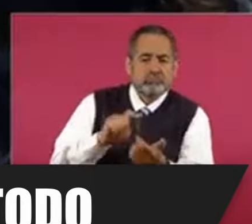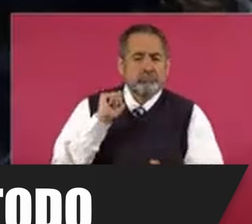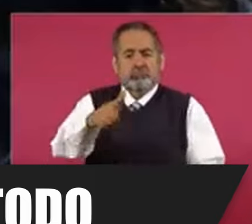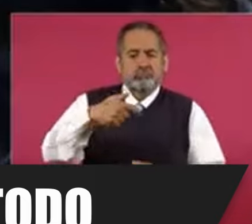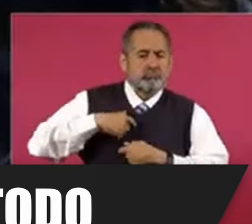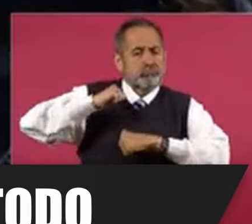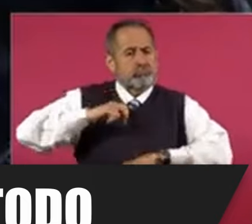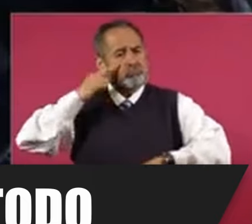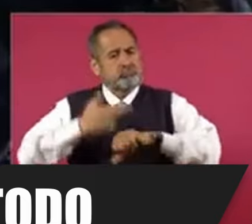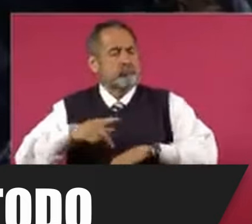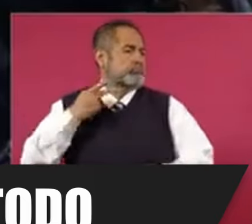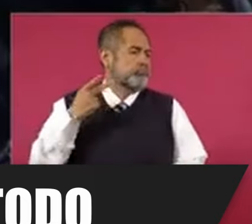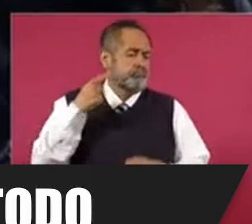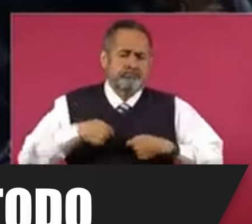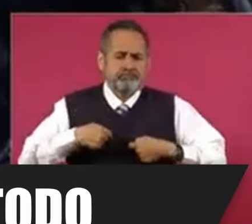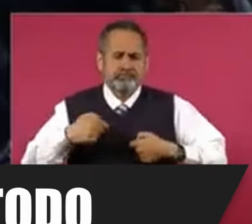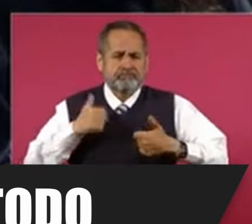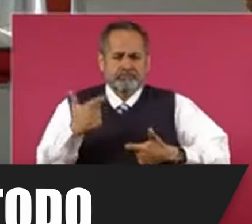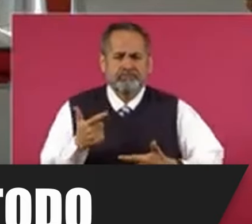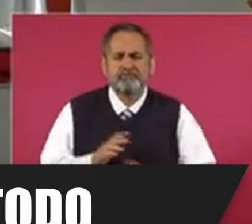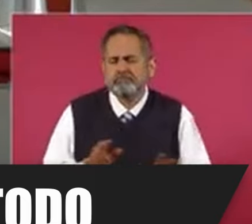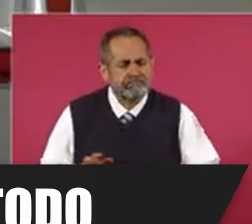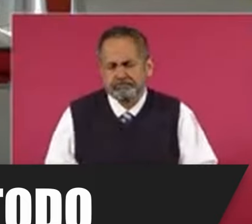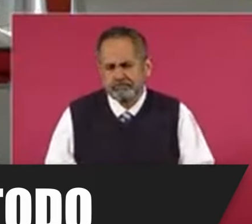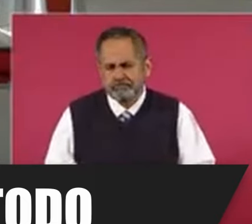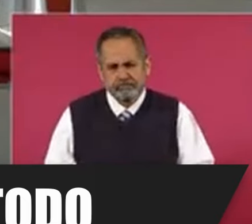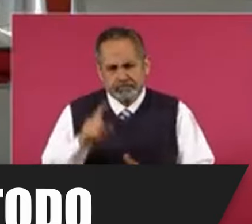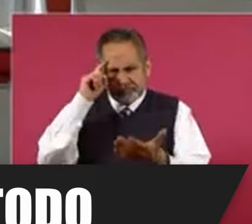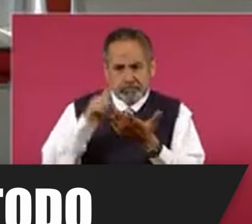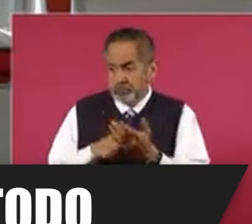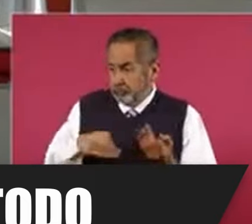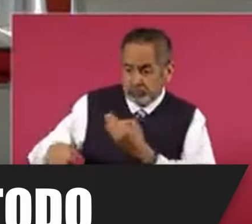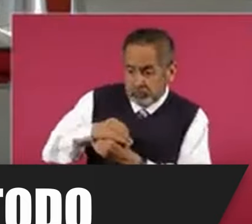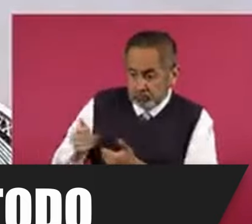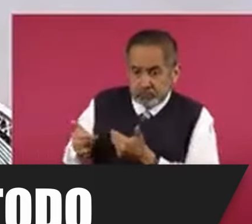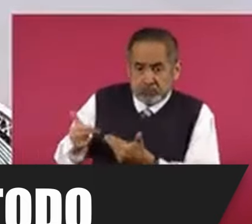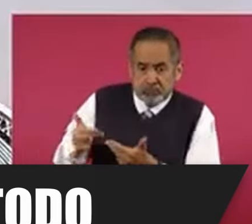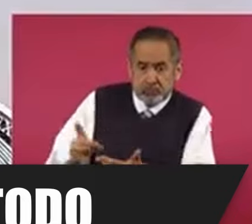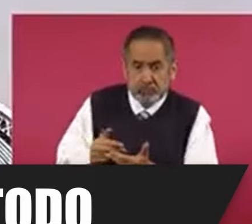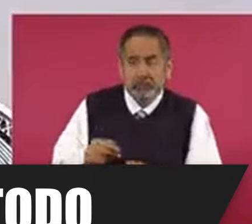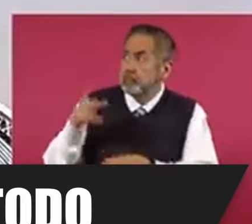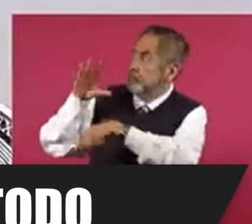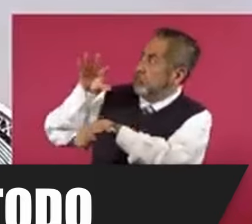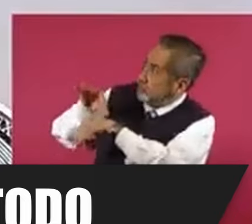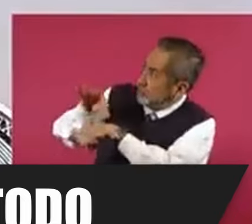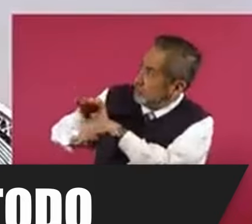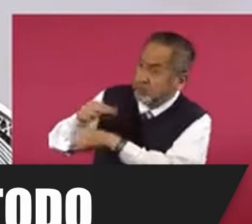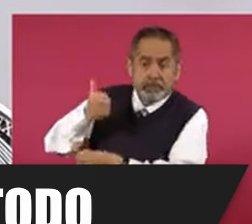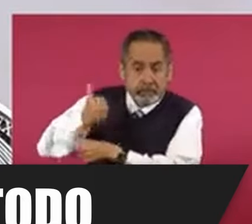No tiene por qué ser así, incluso no creo que la genealogía familiar nos lleve a todos a ser médicos, o porque el abuelo